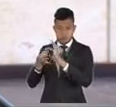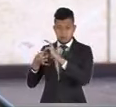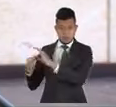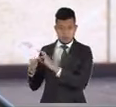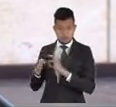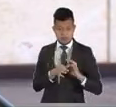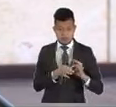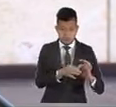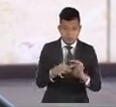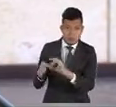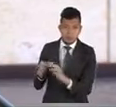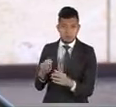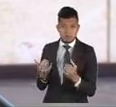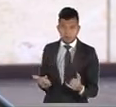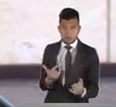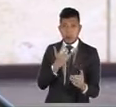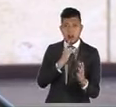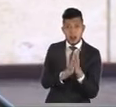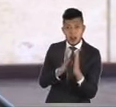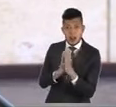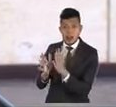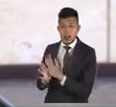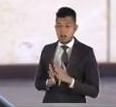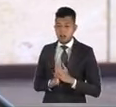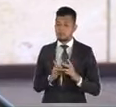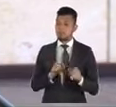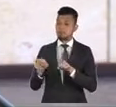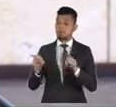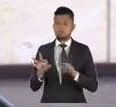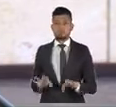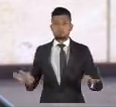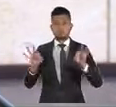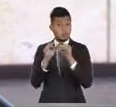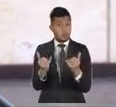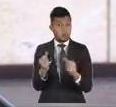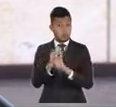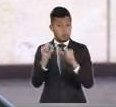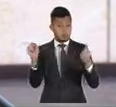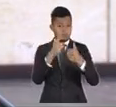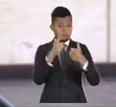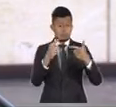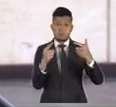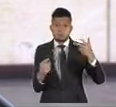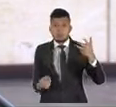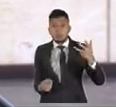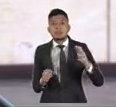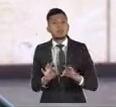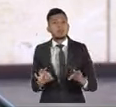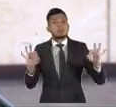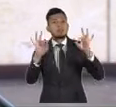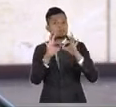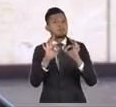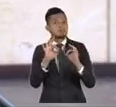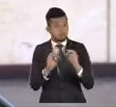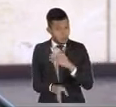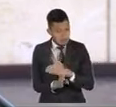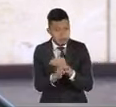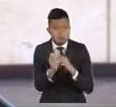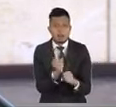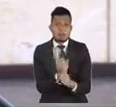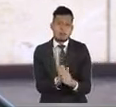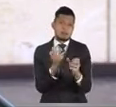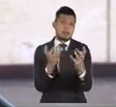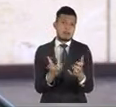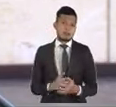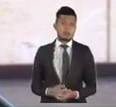estamos conversando y con los puntos relevantes que salieron en la mañana de hoy, y será un gusto para nosotros seguir trabajando en ellos. Me gustaría detenerme